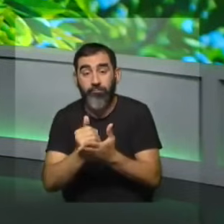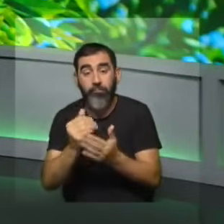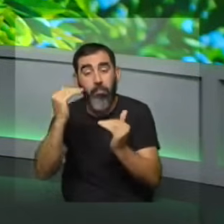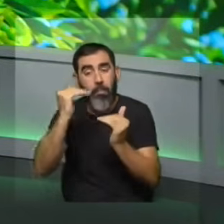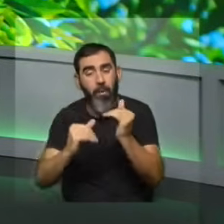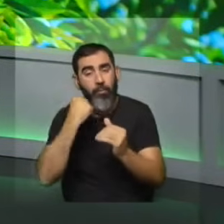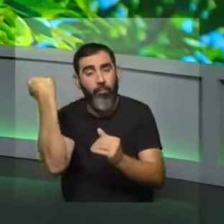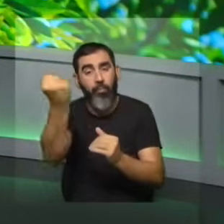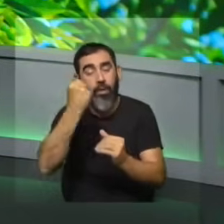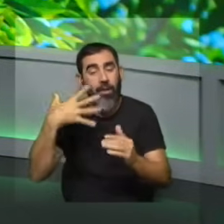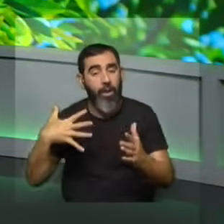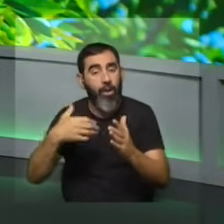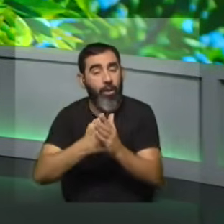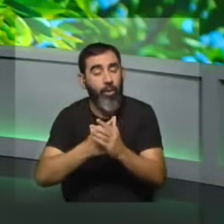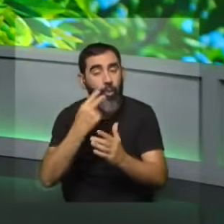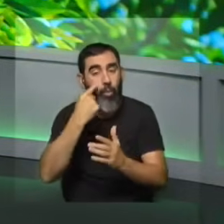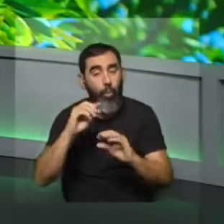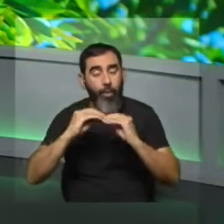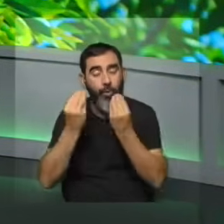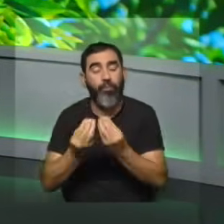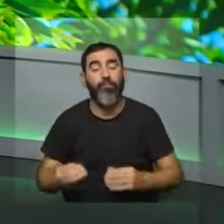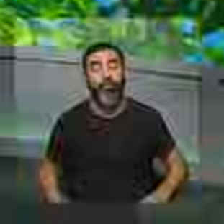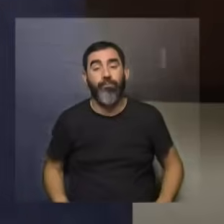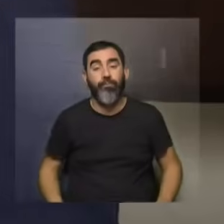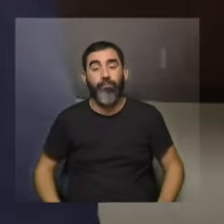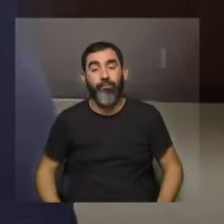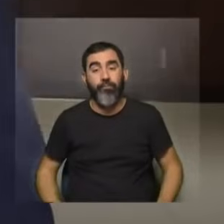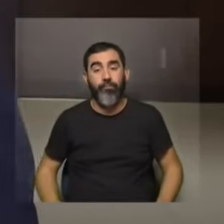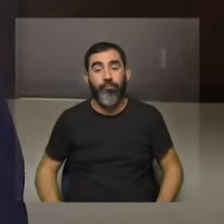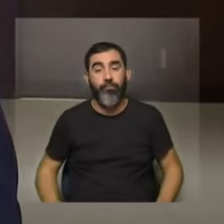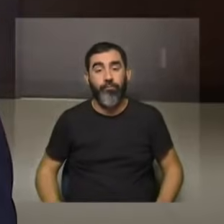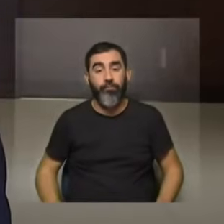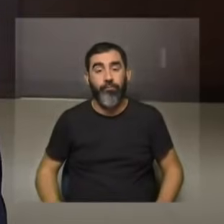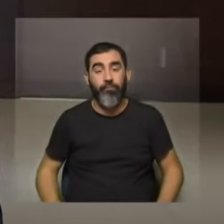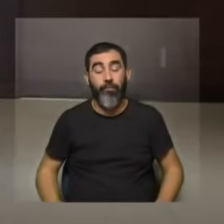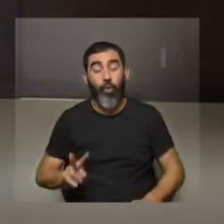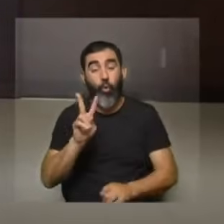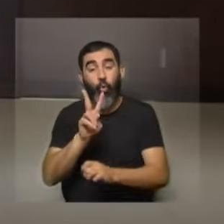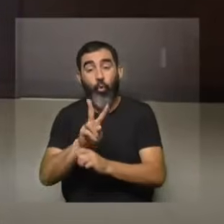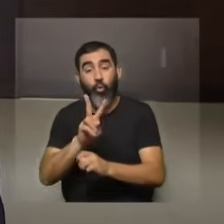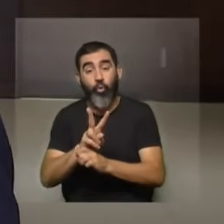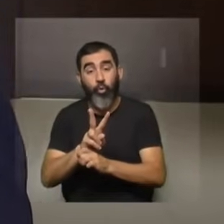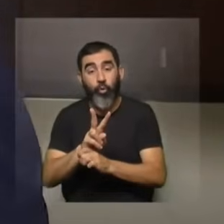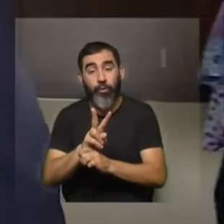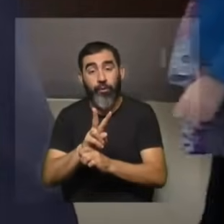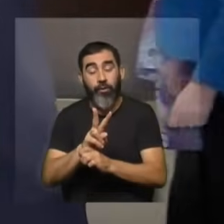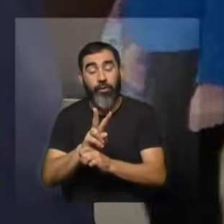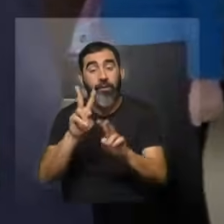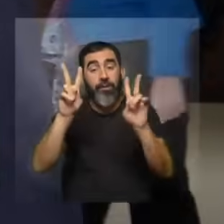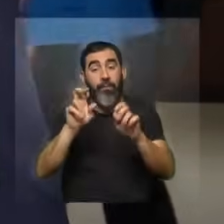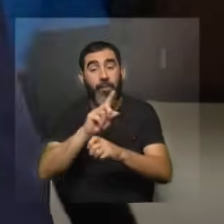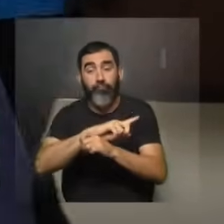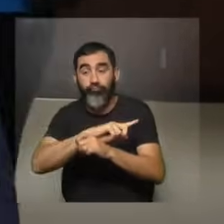bajó significativamente las cifras justamente de accidentes. El control de las infracciones por